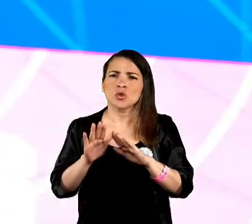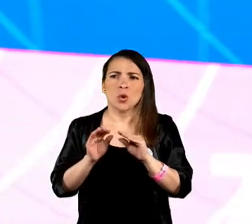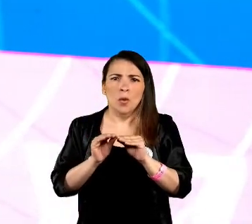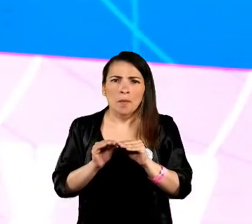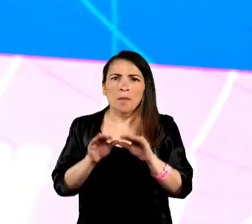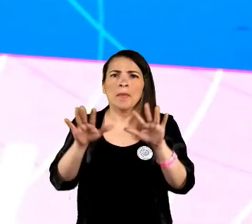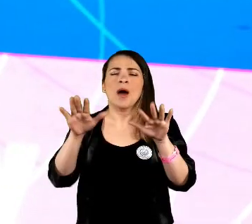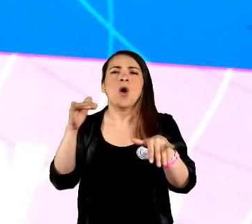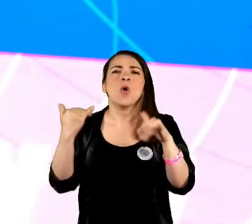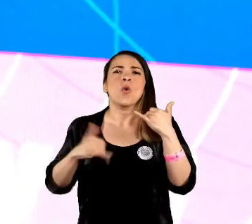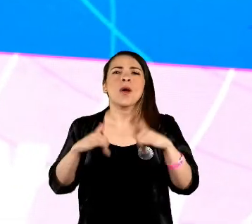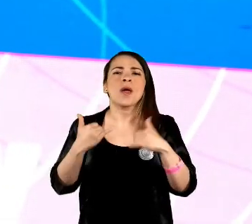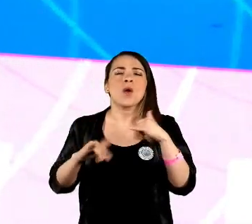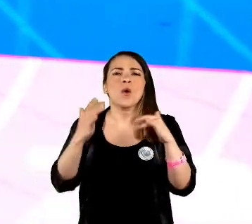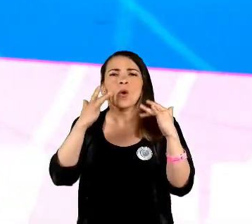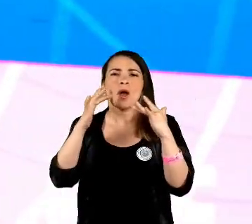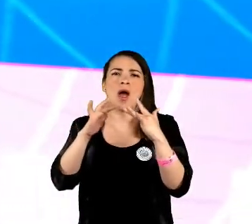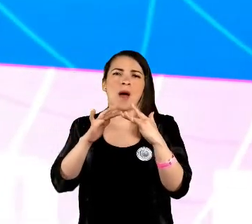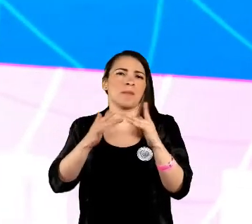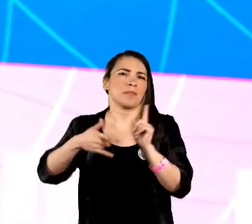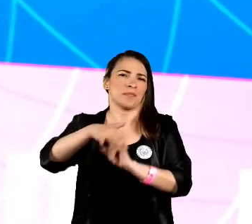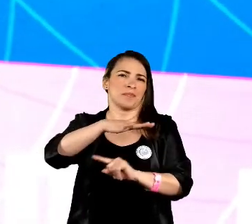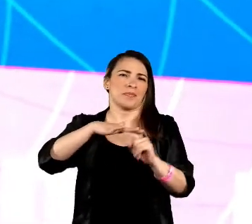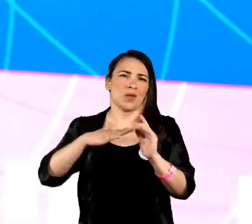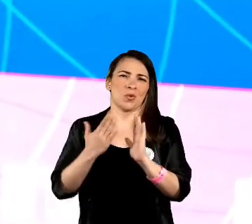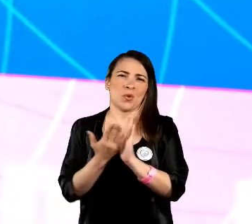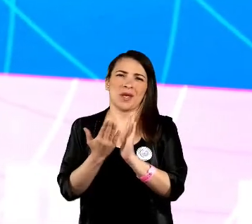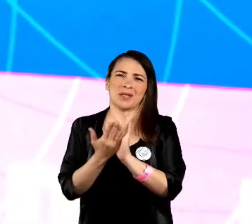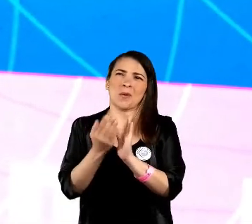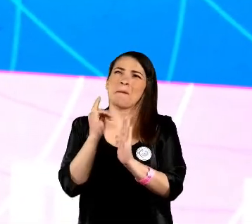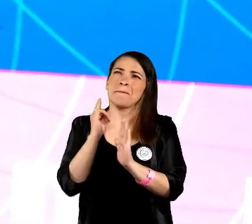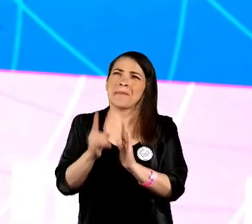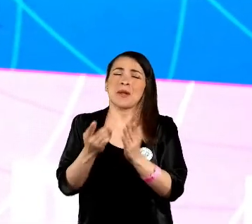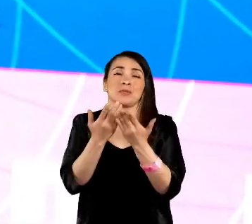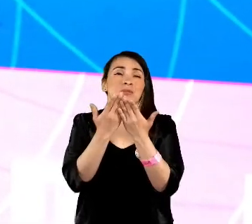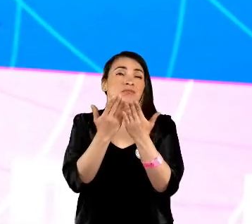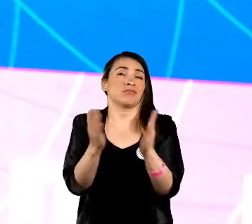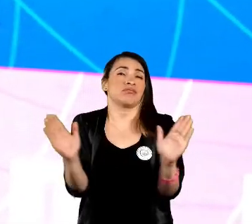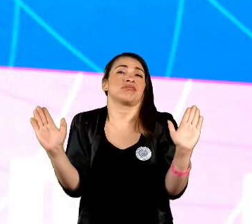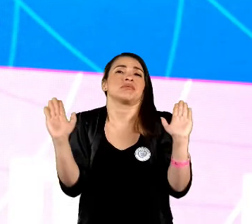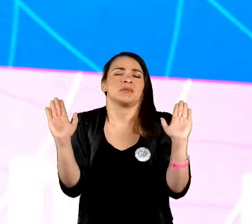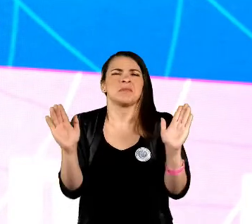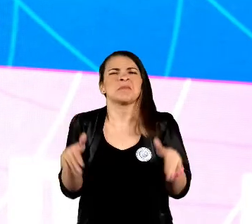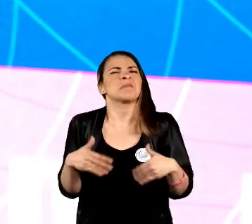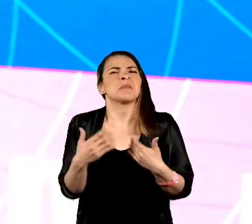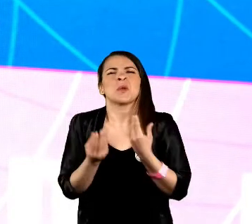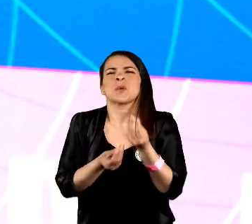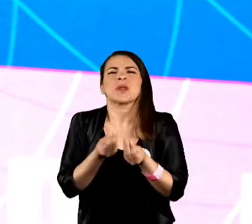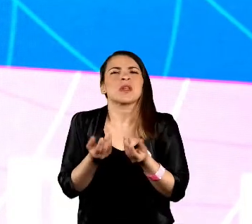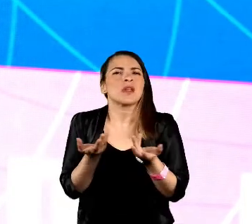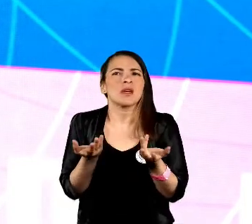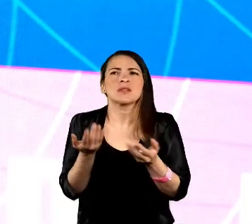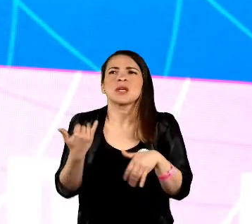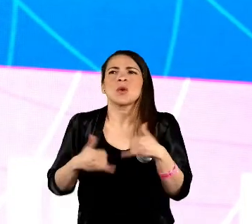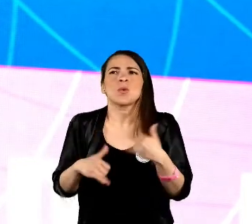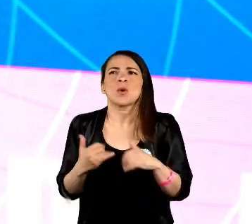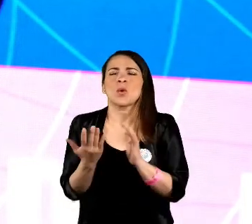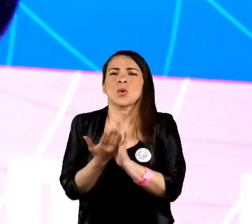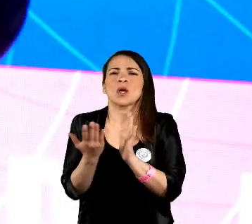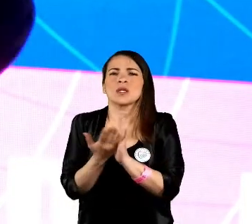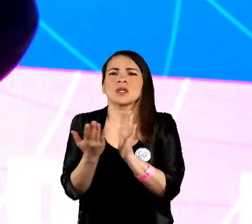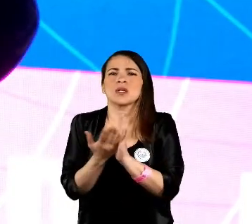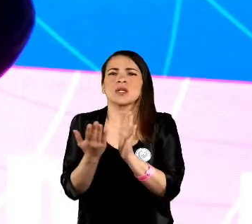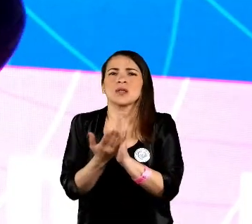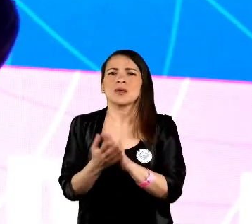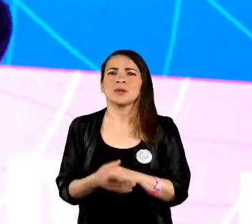este tipo de juegos educativos está pero es muy amplia la gama de qué es lo que hace juego educativo está cómo se